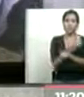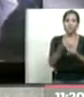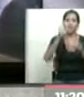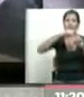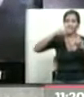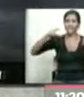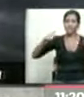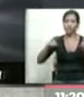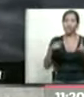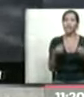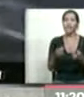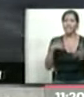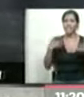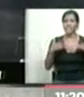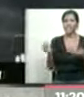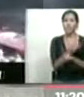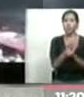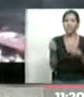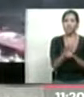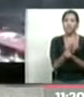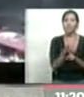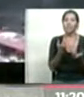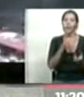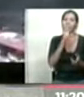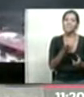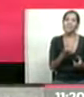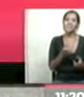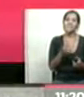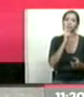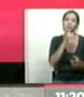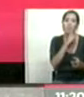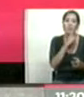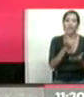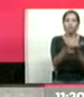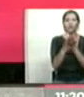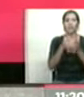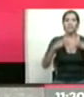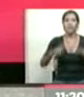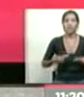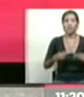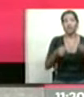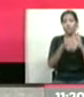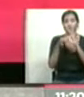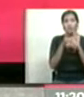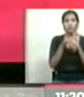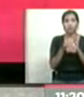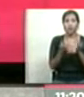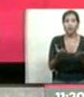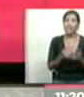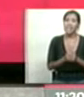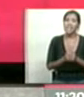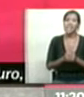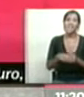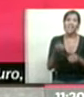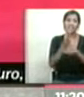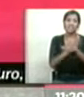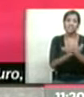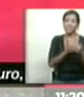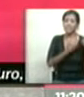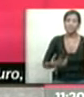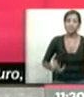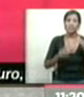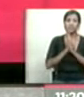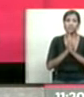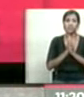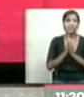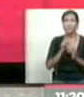acciones violentas y sobre todo con la mal llamada ayuda humanitaria. En relación a este sabotaje, el expresidente de Colombia, Juan Manuel Santos, quien no es